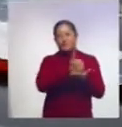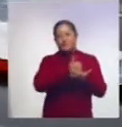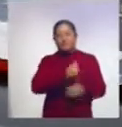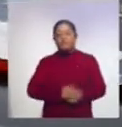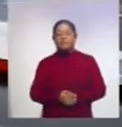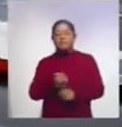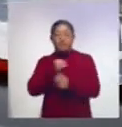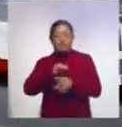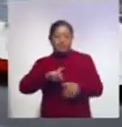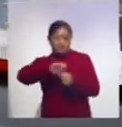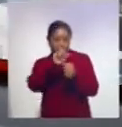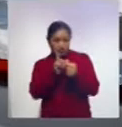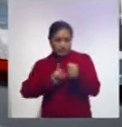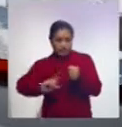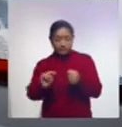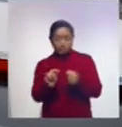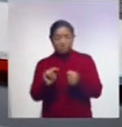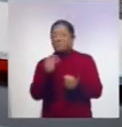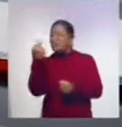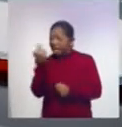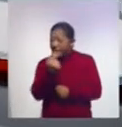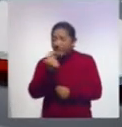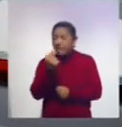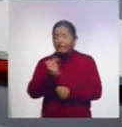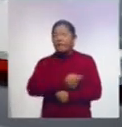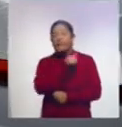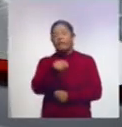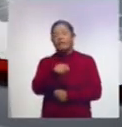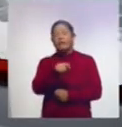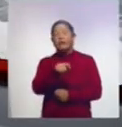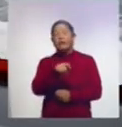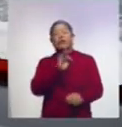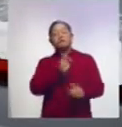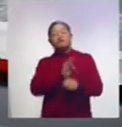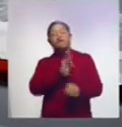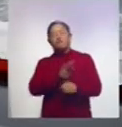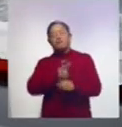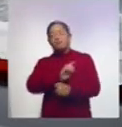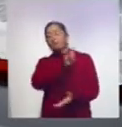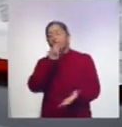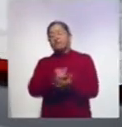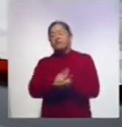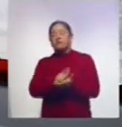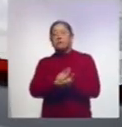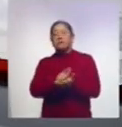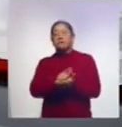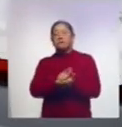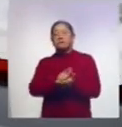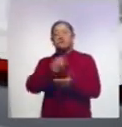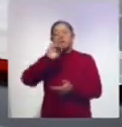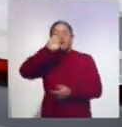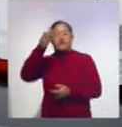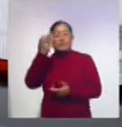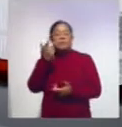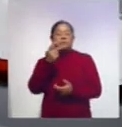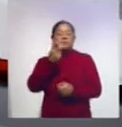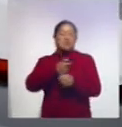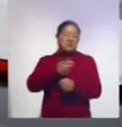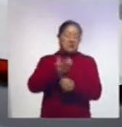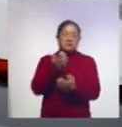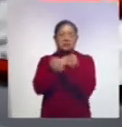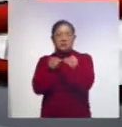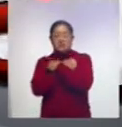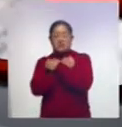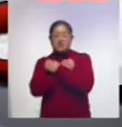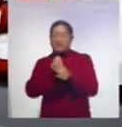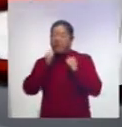En información nacional, necesario aval de leyes secundarias de reforma educativa, afirma el presidente López